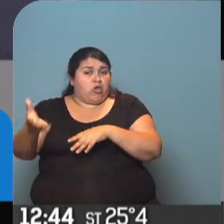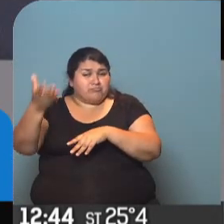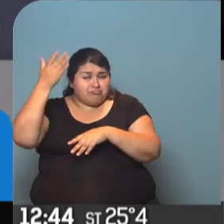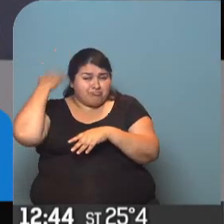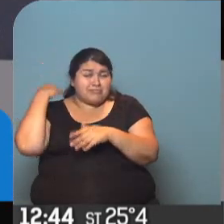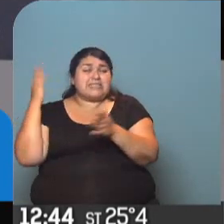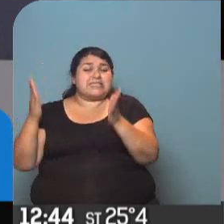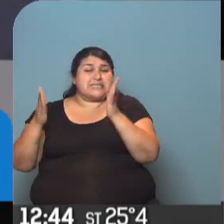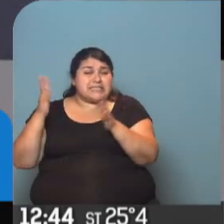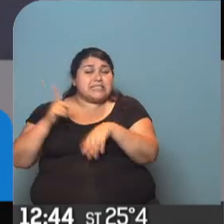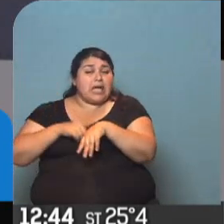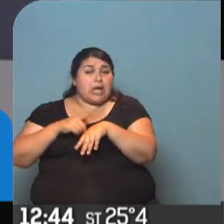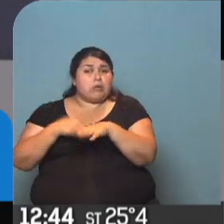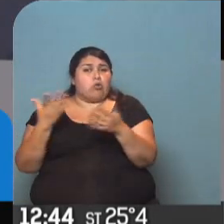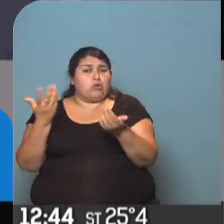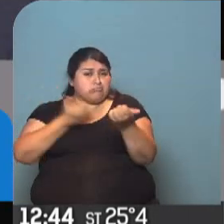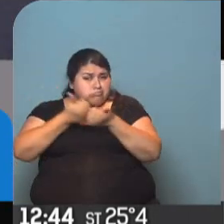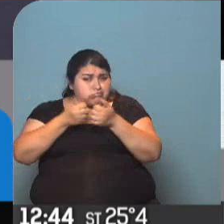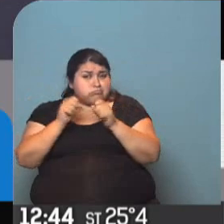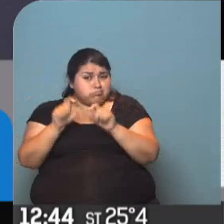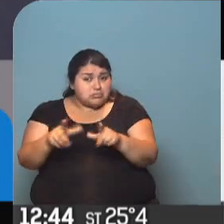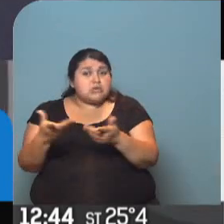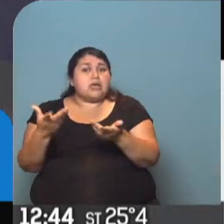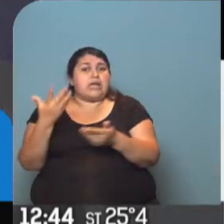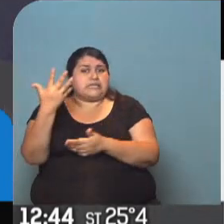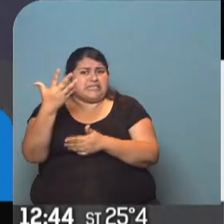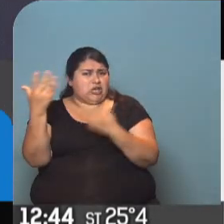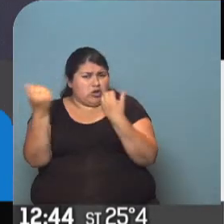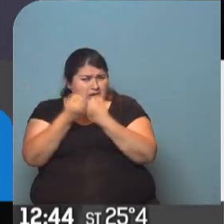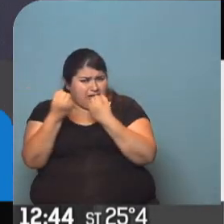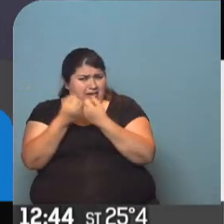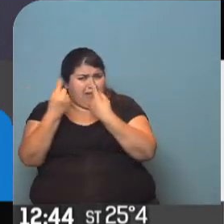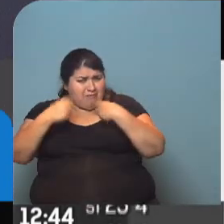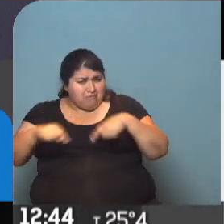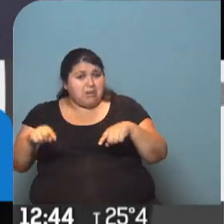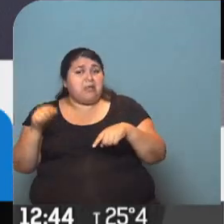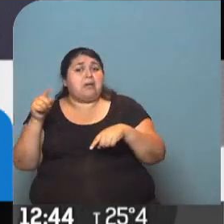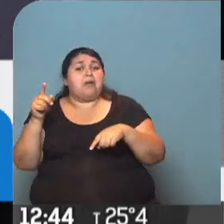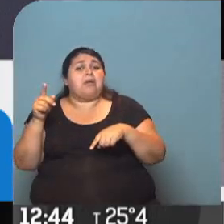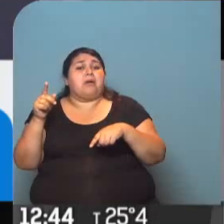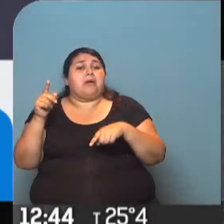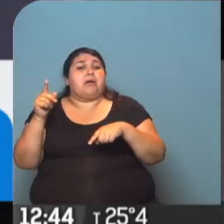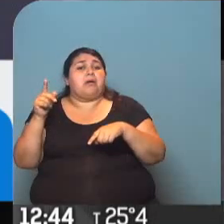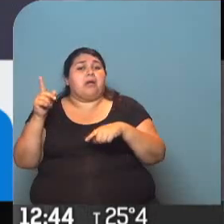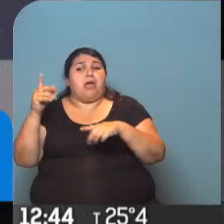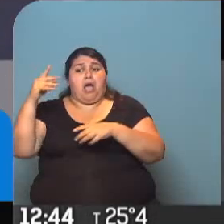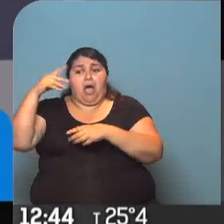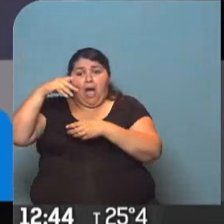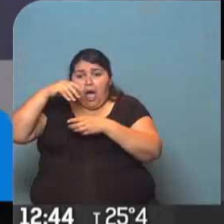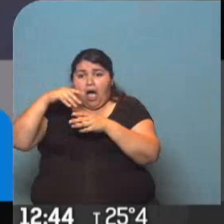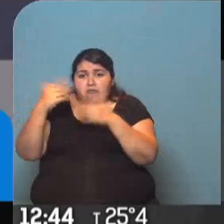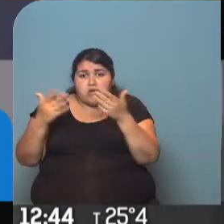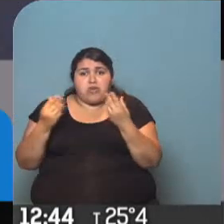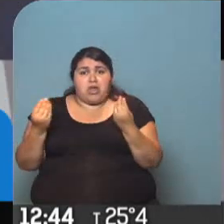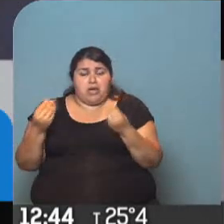toda la liga hemos tenido única y exclusivamente 5 peleas 5 peleas y ninguna en el interior del estadio pero no obstante tenemos